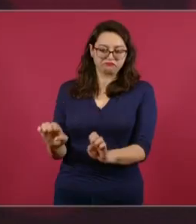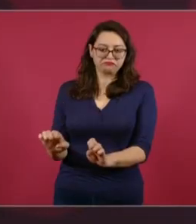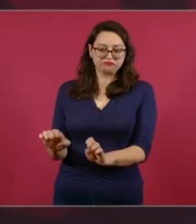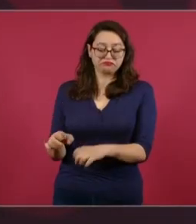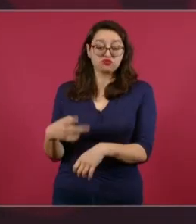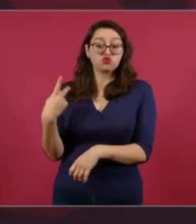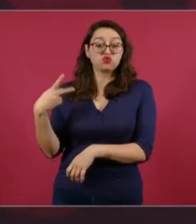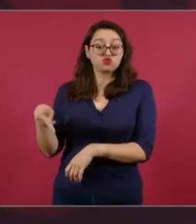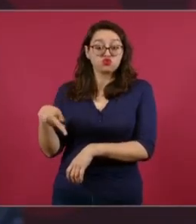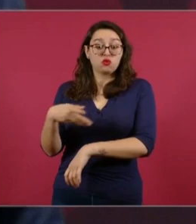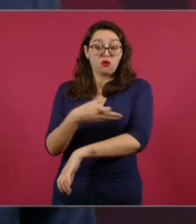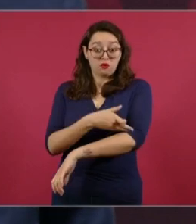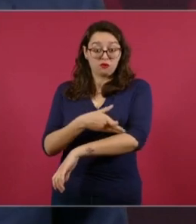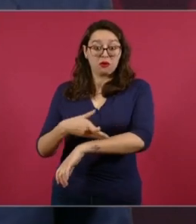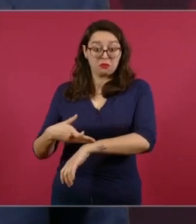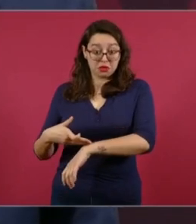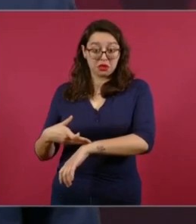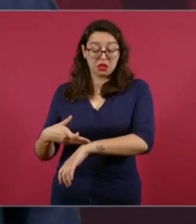de familia,